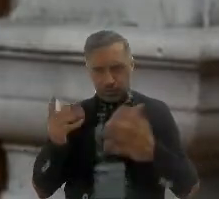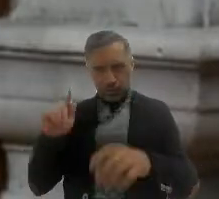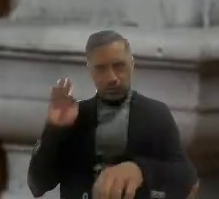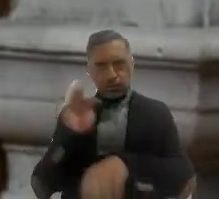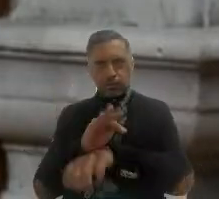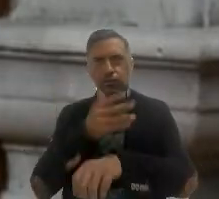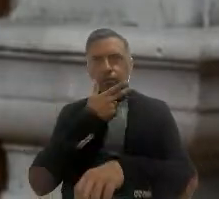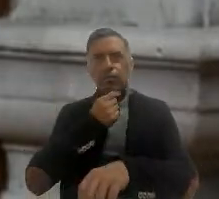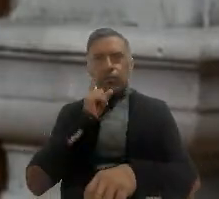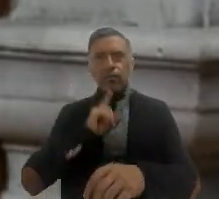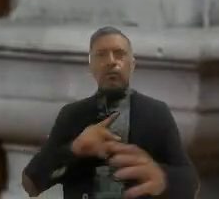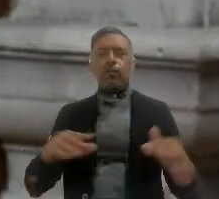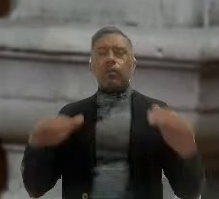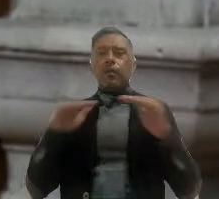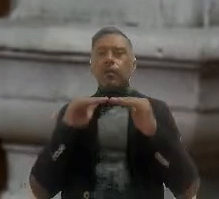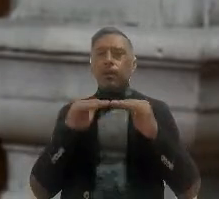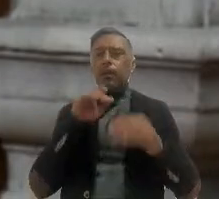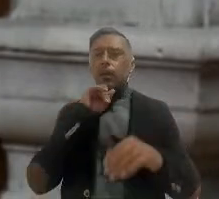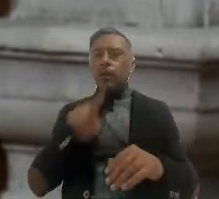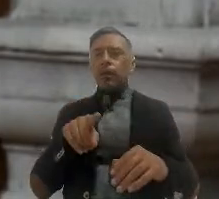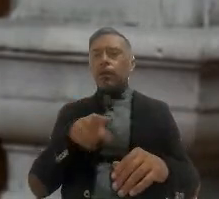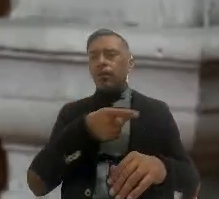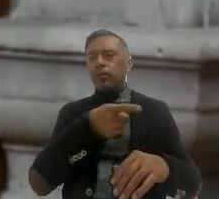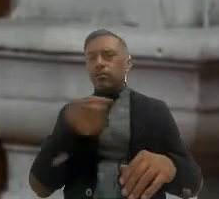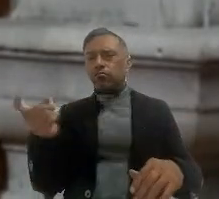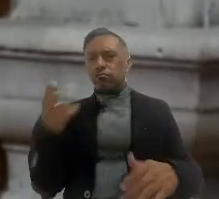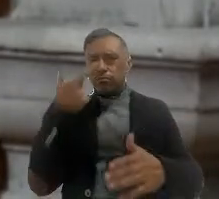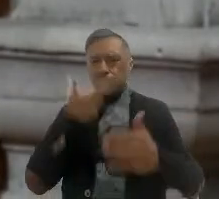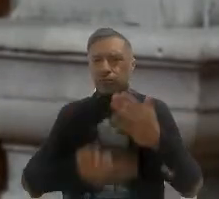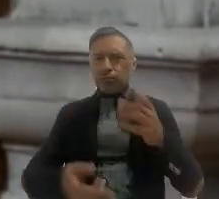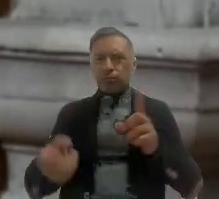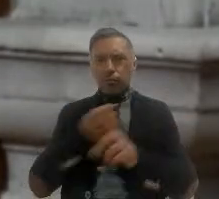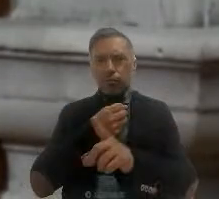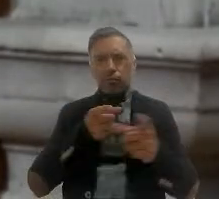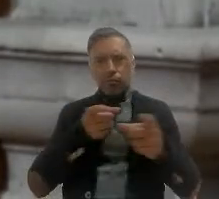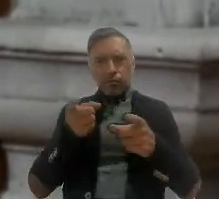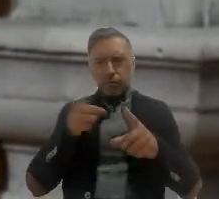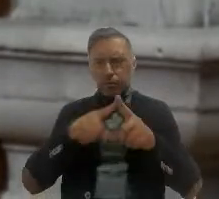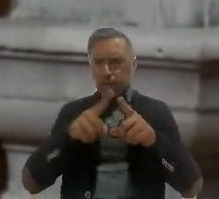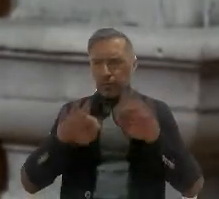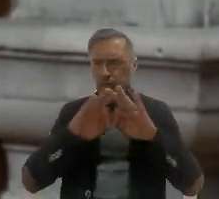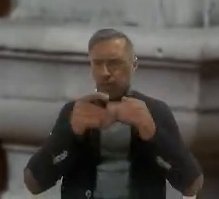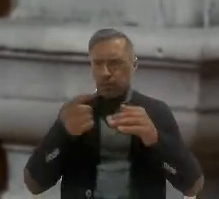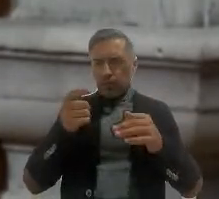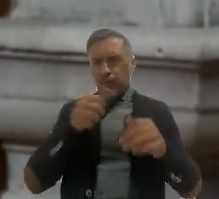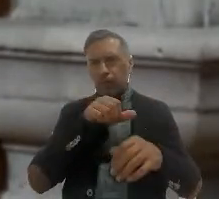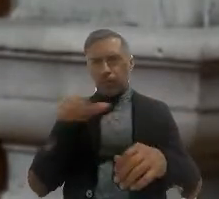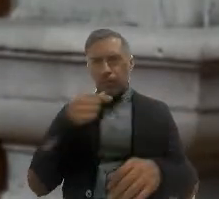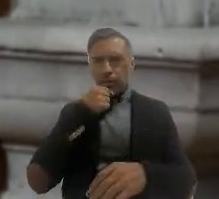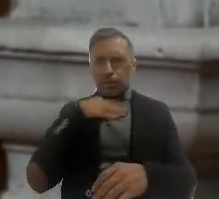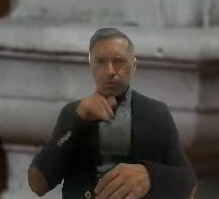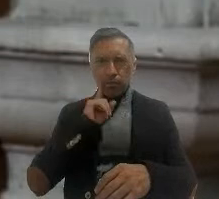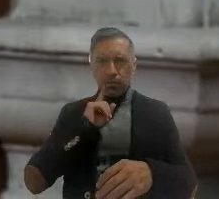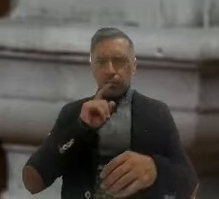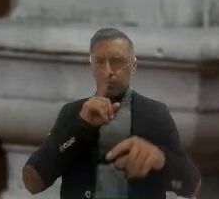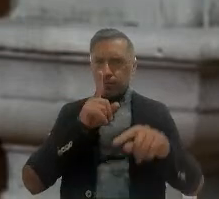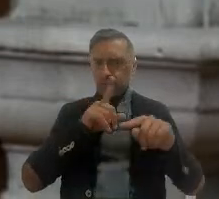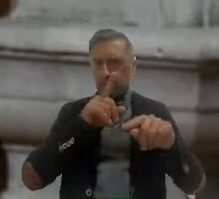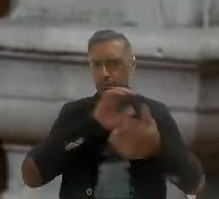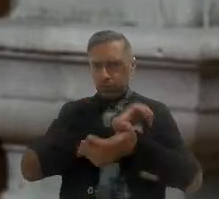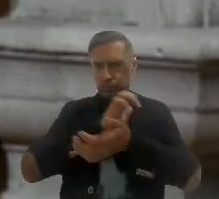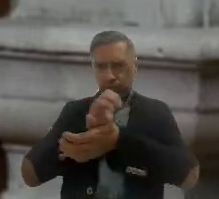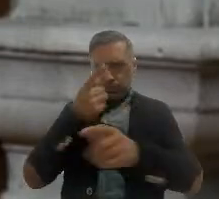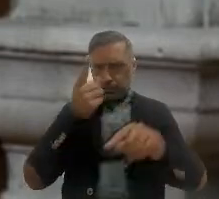la erradicación de todas las formas de violencia contra las niñas y mujeres. Como muestra, es que hoy